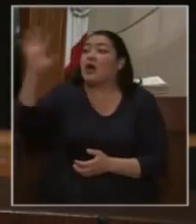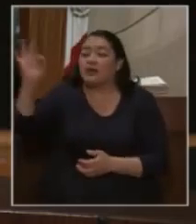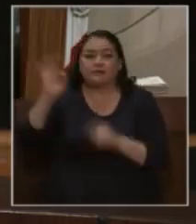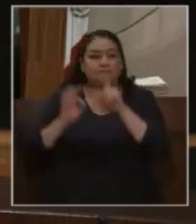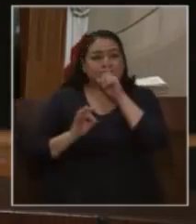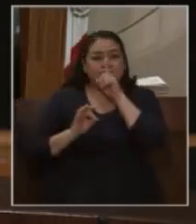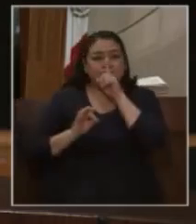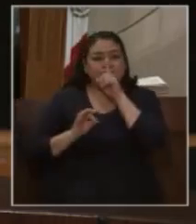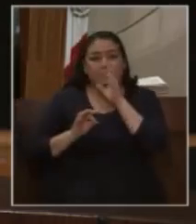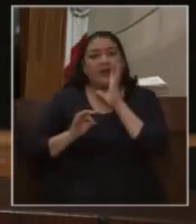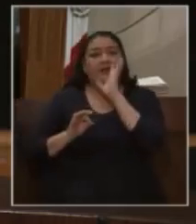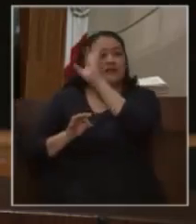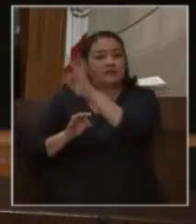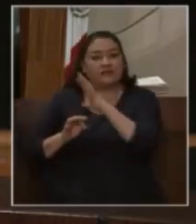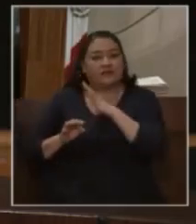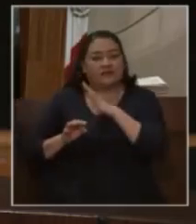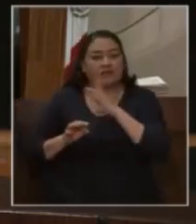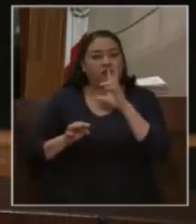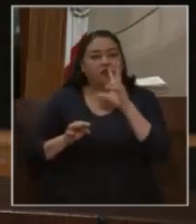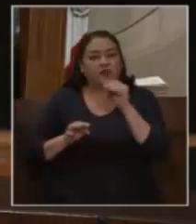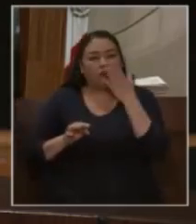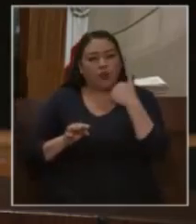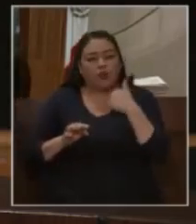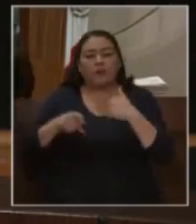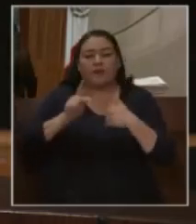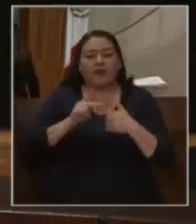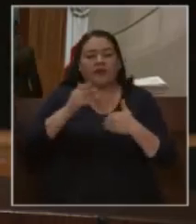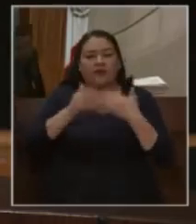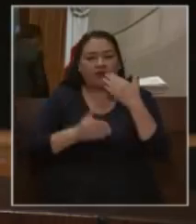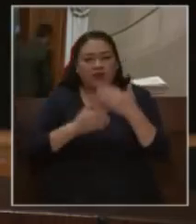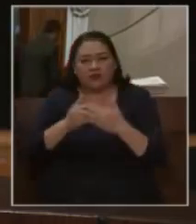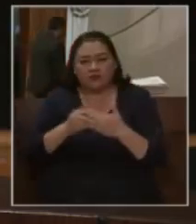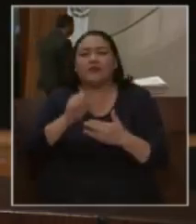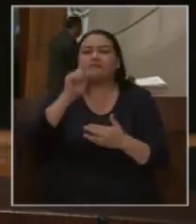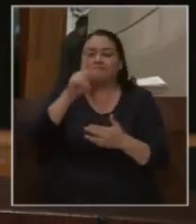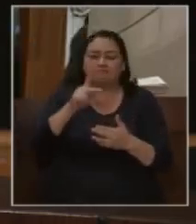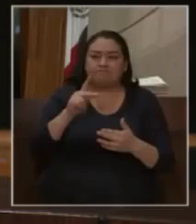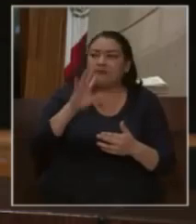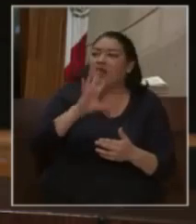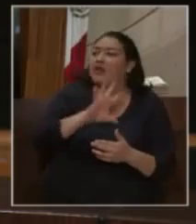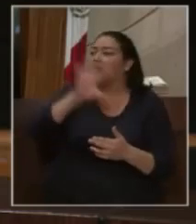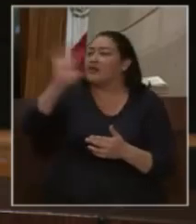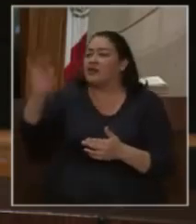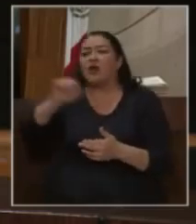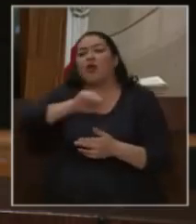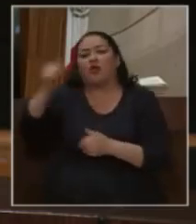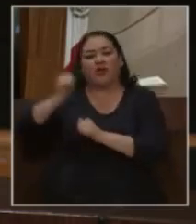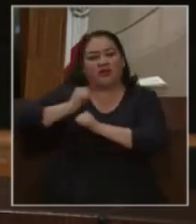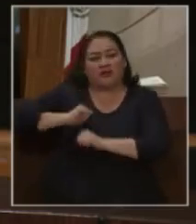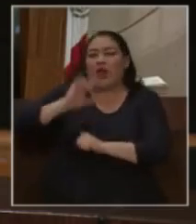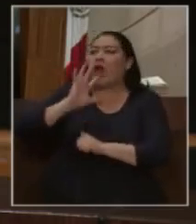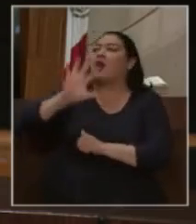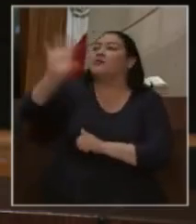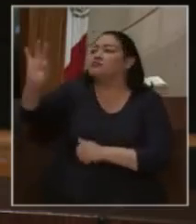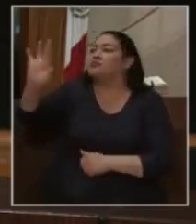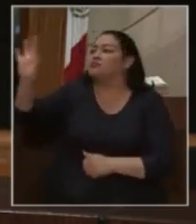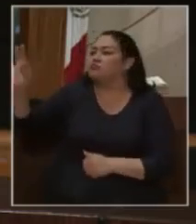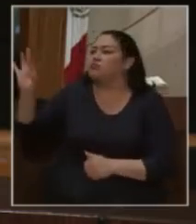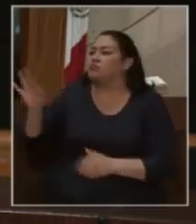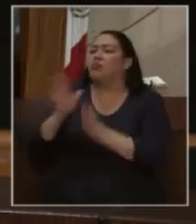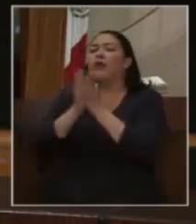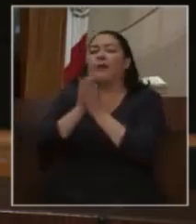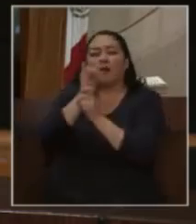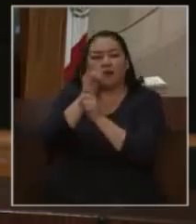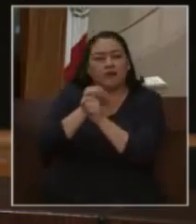es objeto de diversas vistas que se da a otras autoridades,